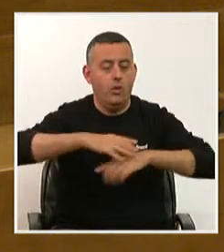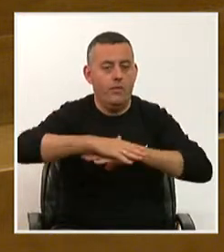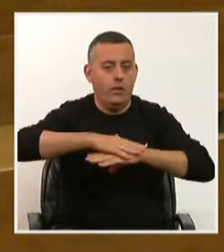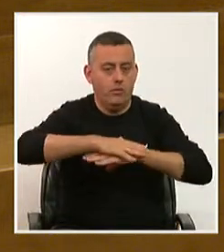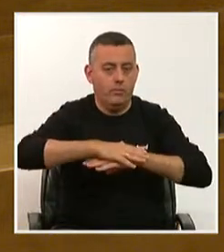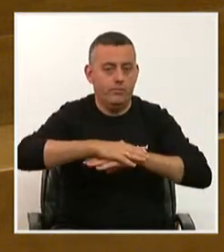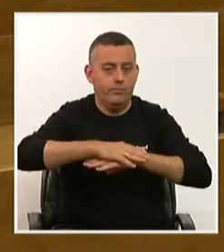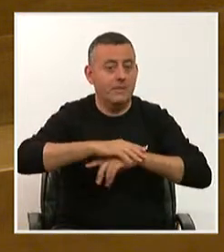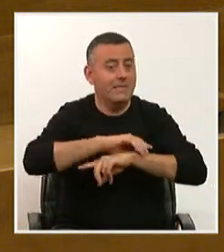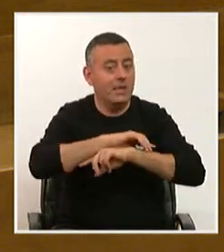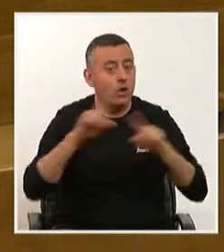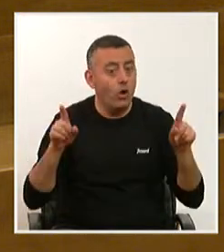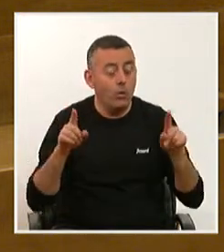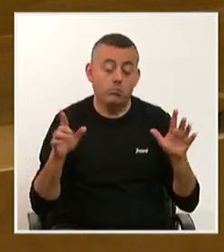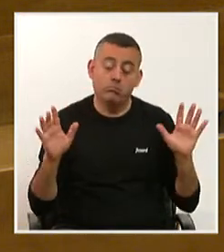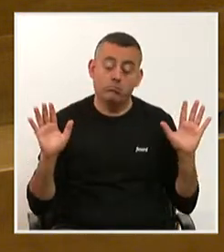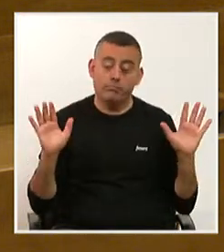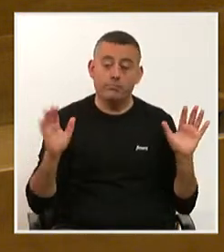no